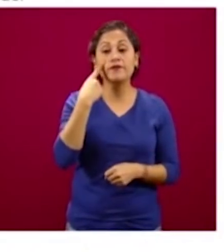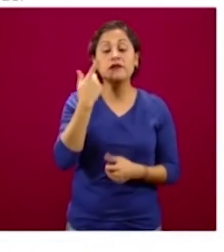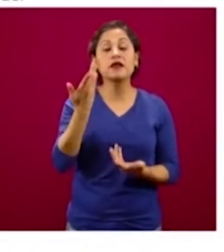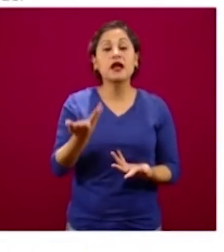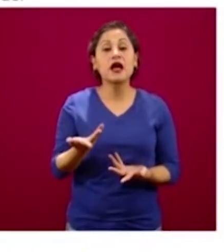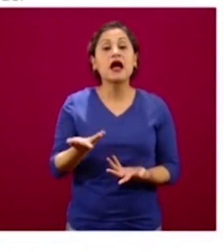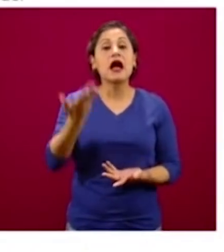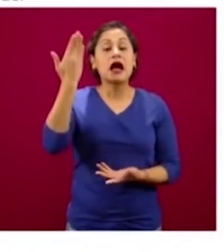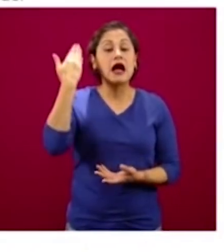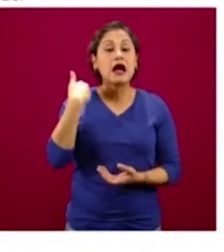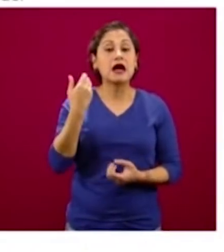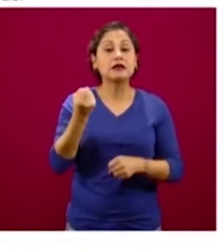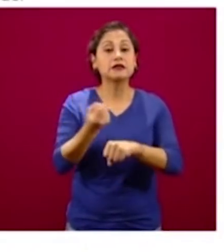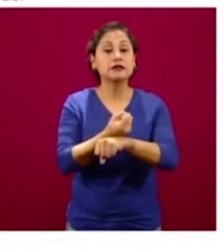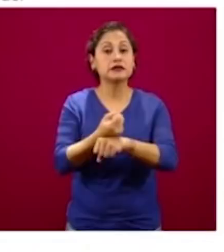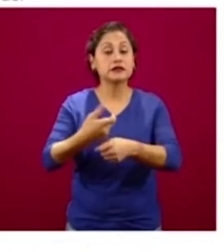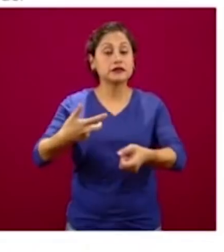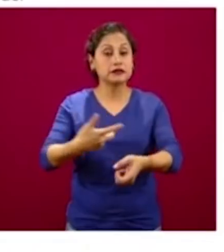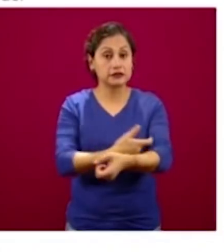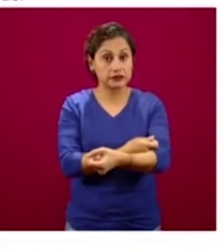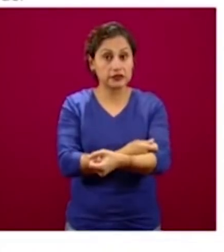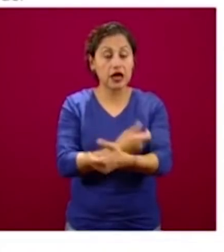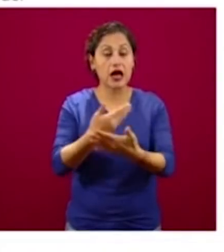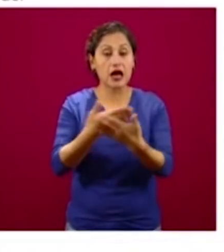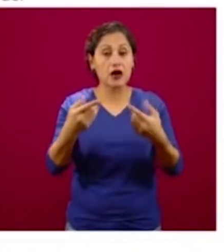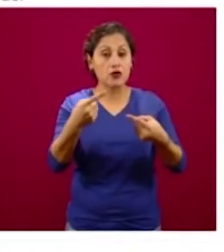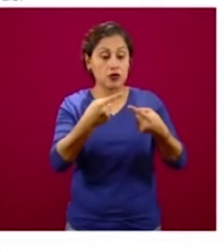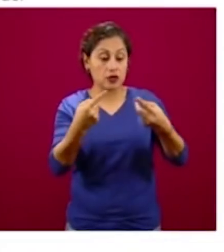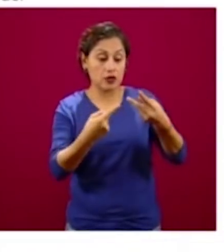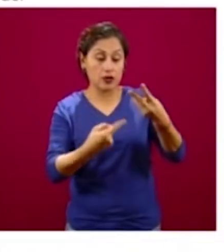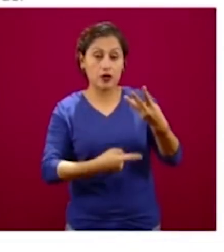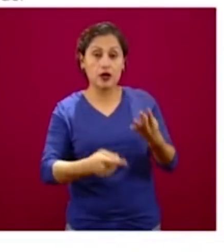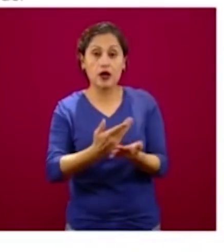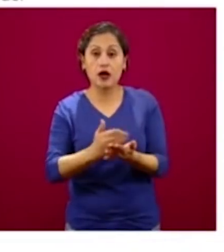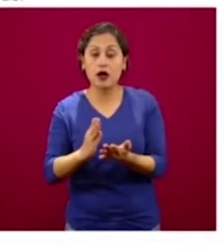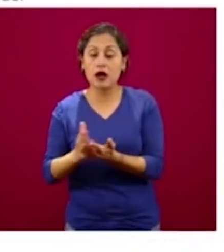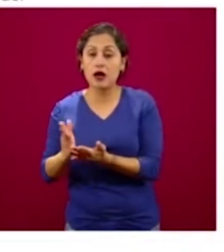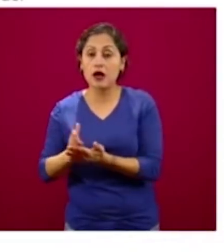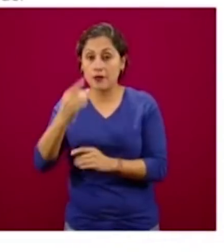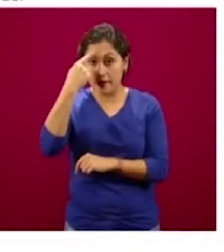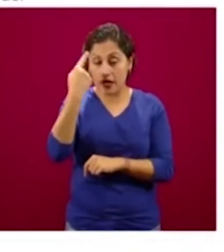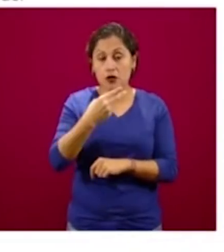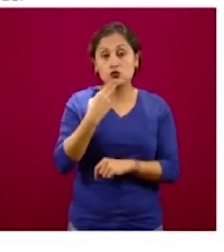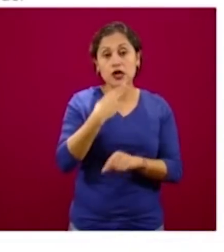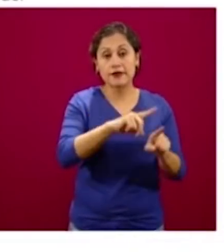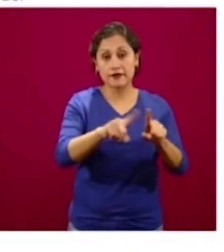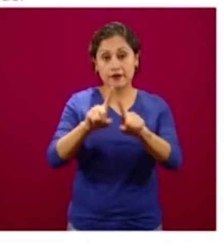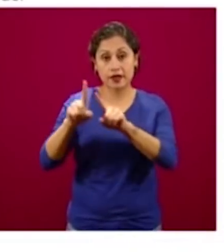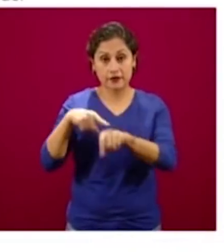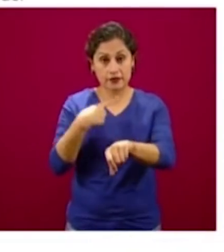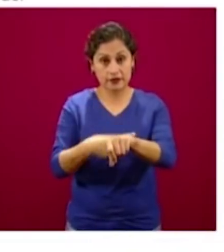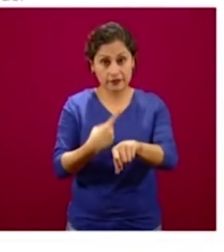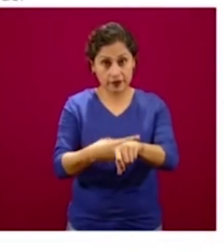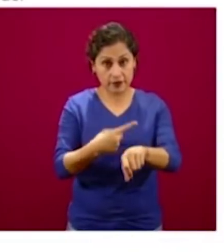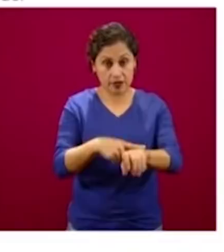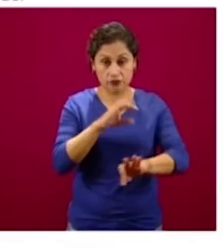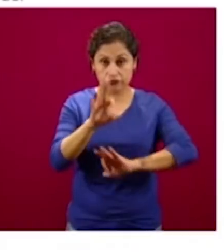poder optimizar los componentes sanguíneos y darle una mejor utilidad. La siguiente, por